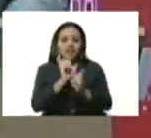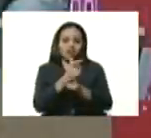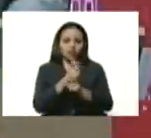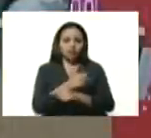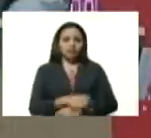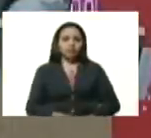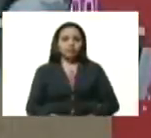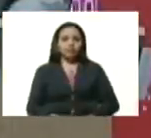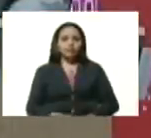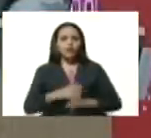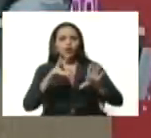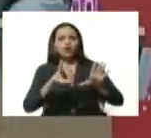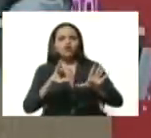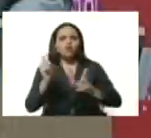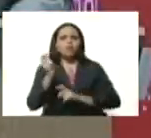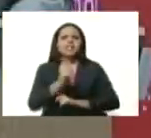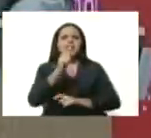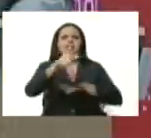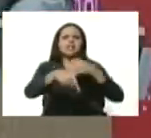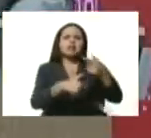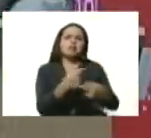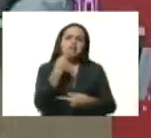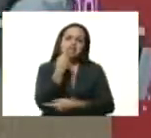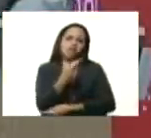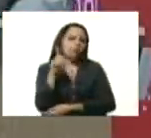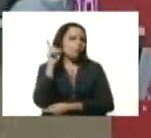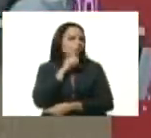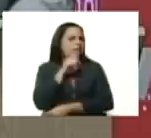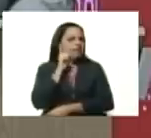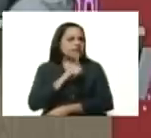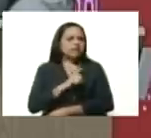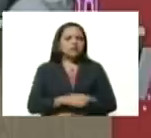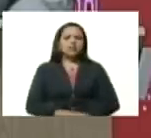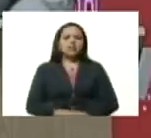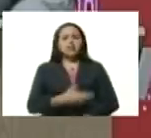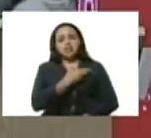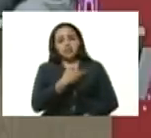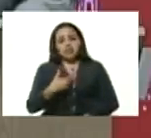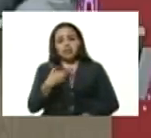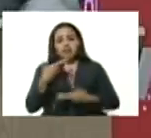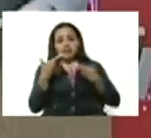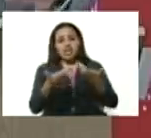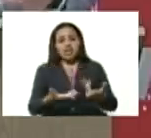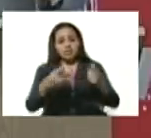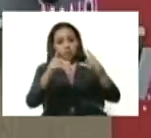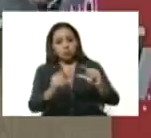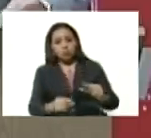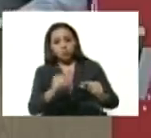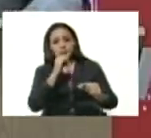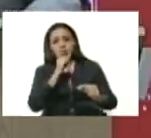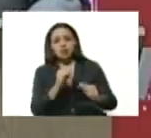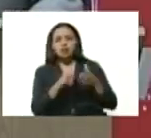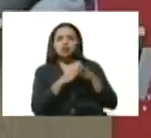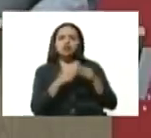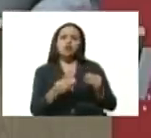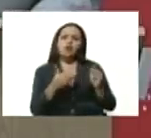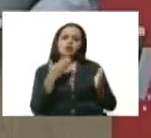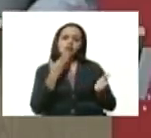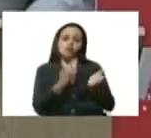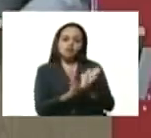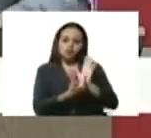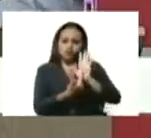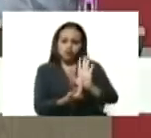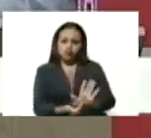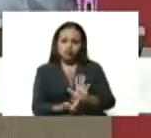mintieron, desvirtuaron, trataron de darle poco crédito a todas las pruebas que aquí